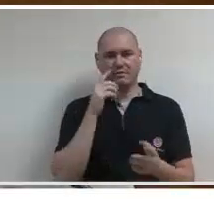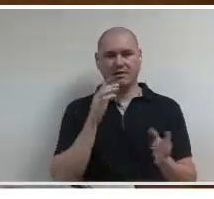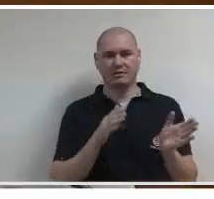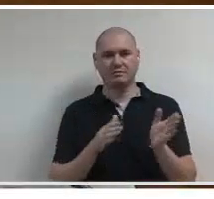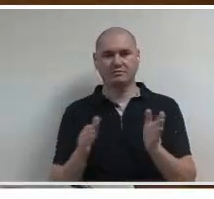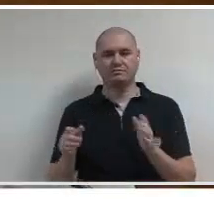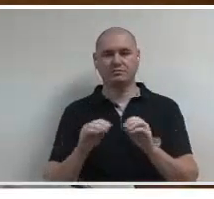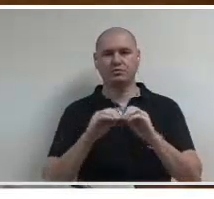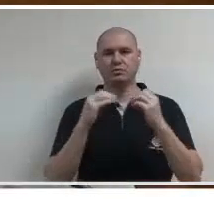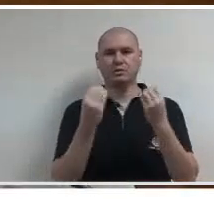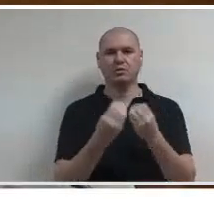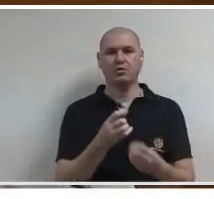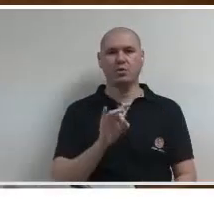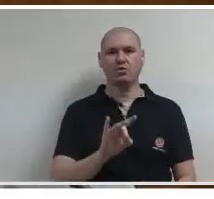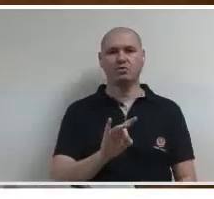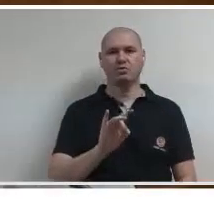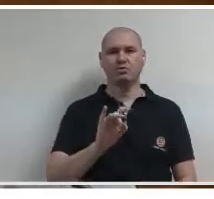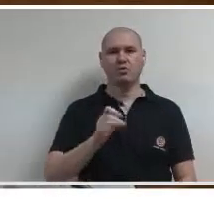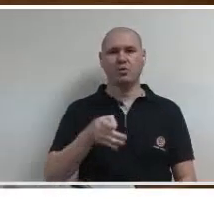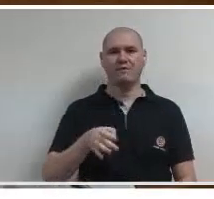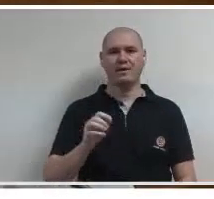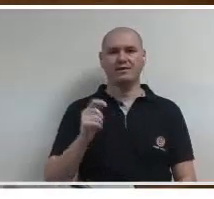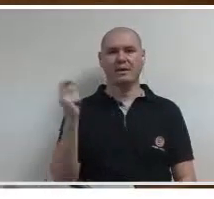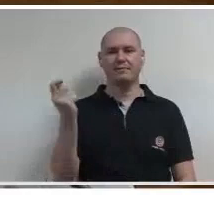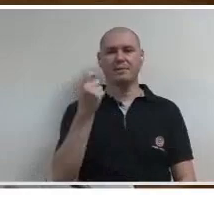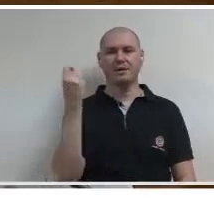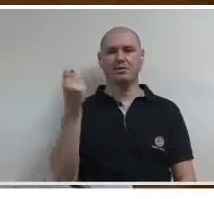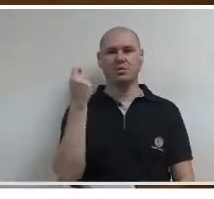anguaisa oye qué juicio me curi